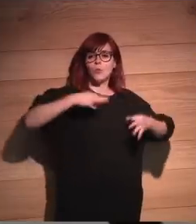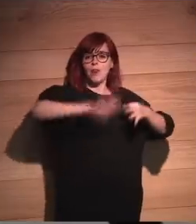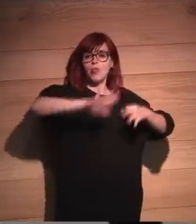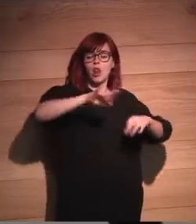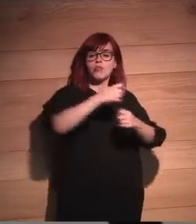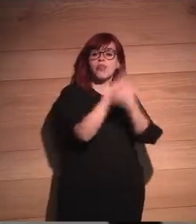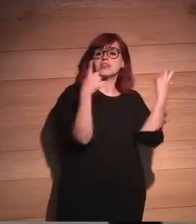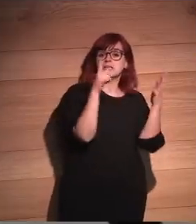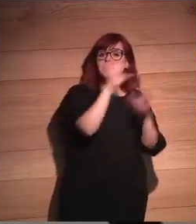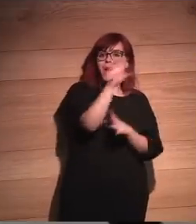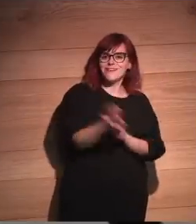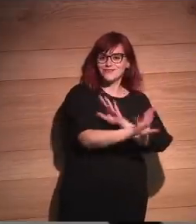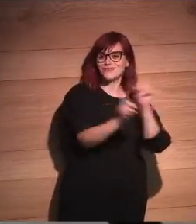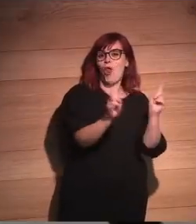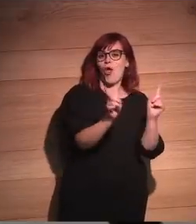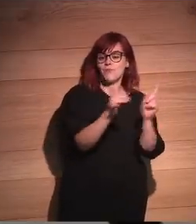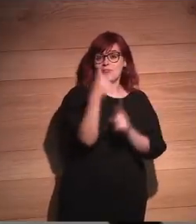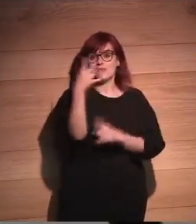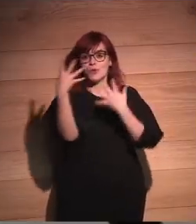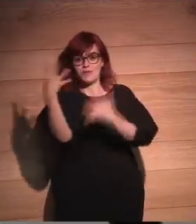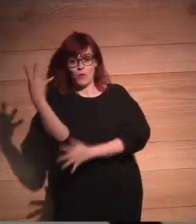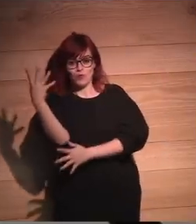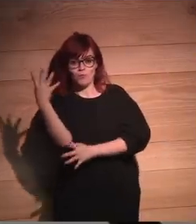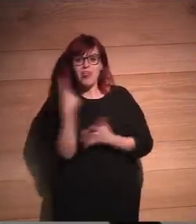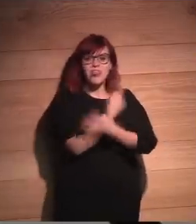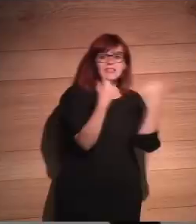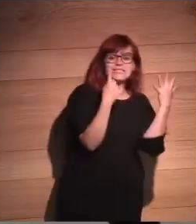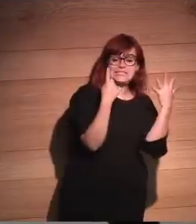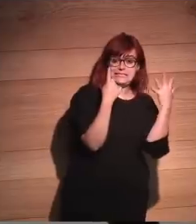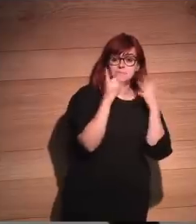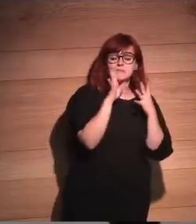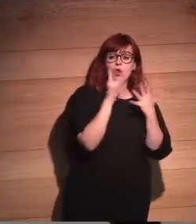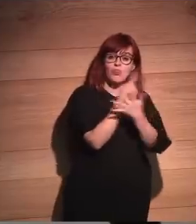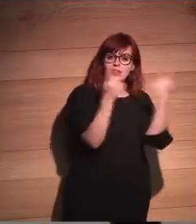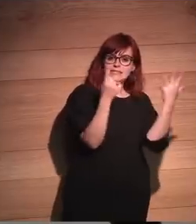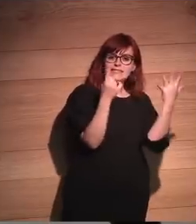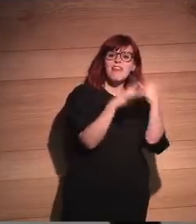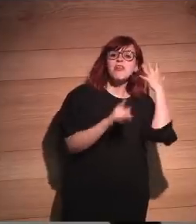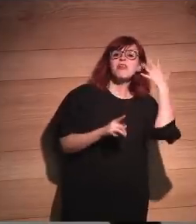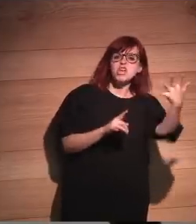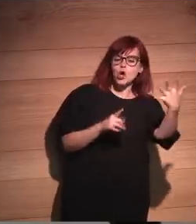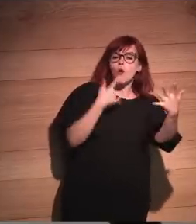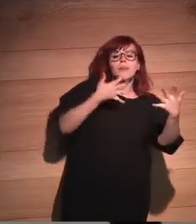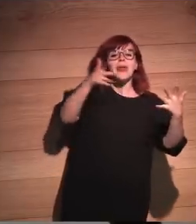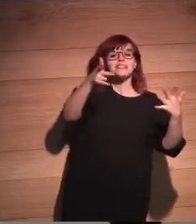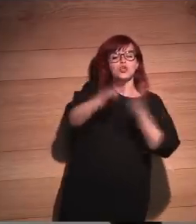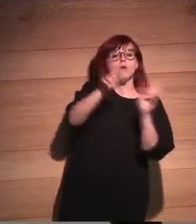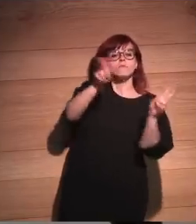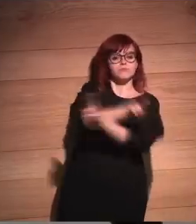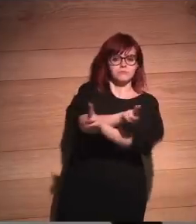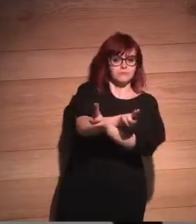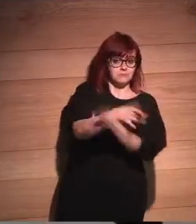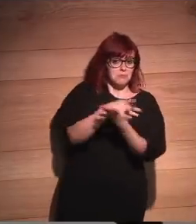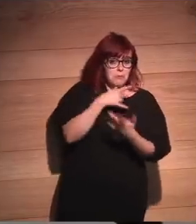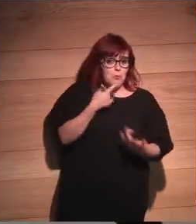son 16 miembros, de los cuales 5 tienen derecho de veto. Así que